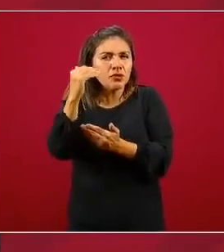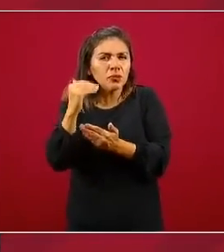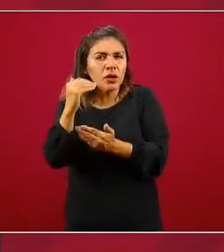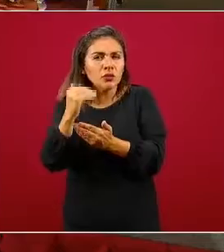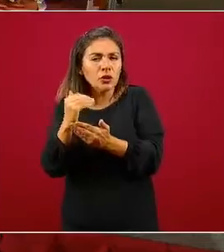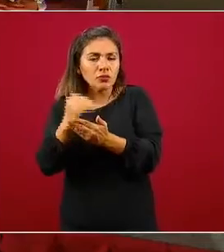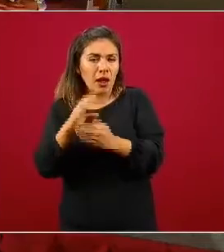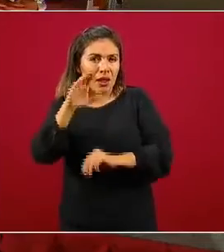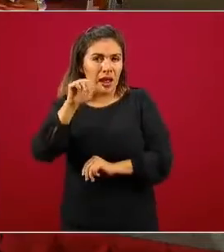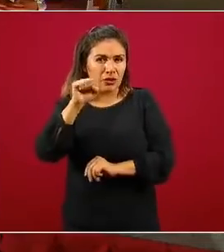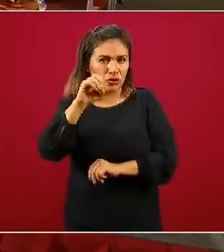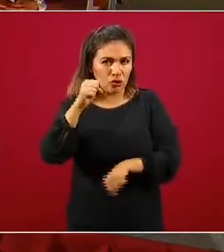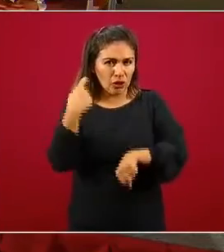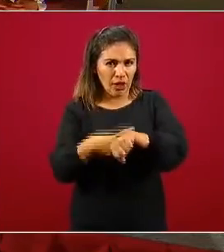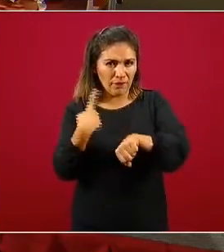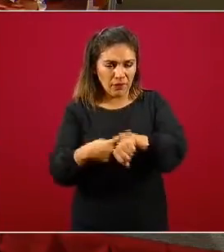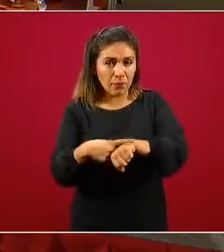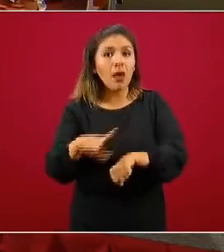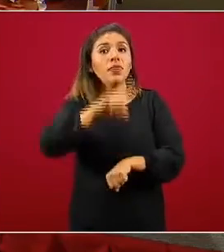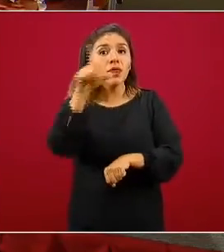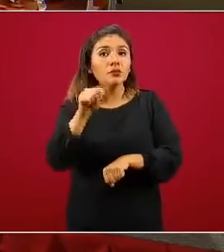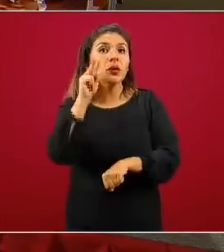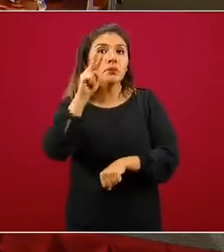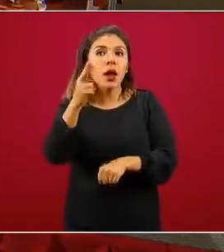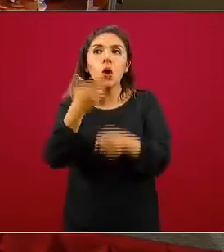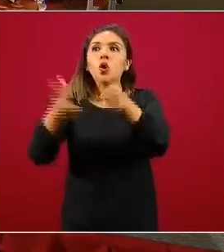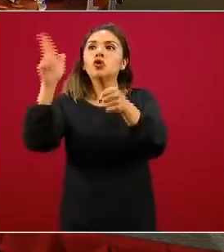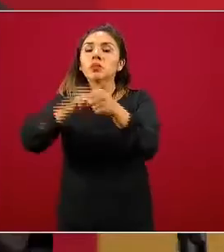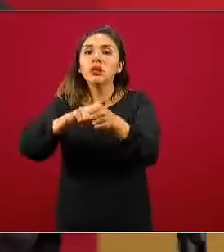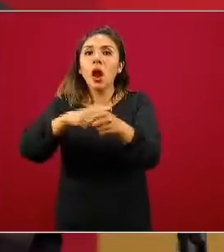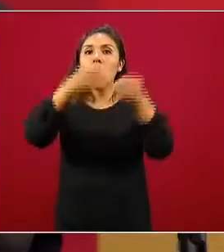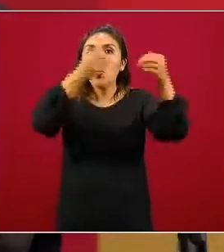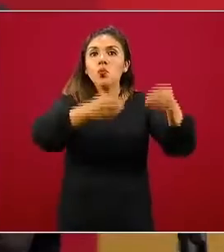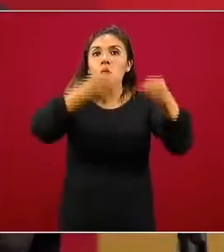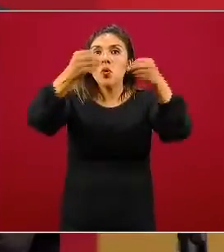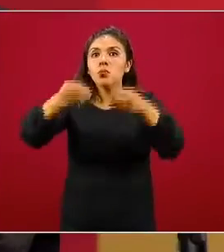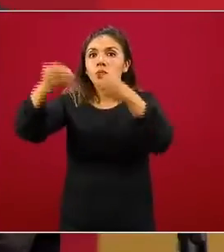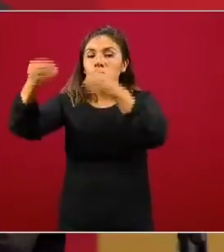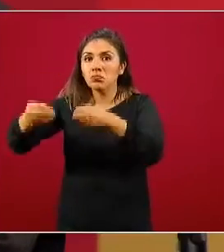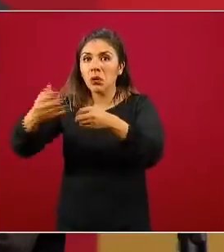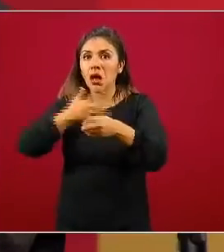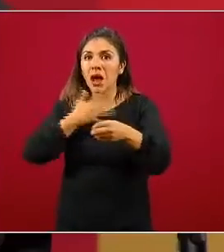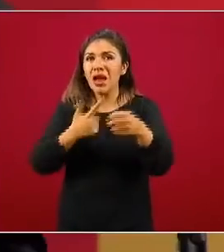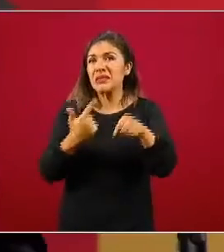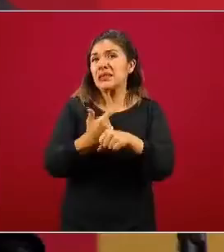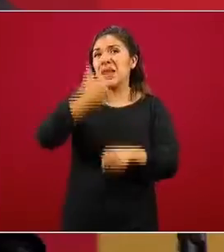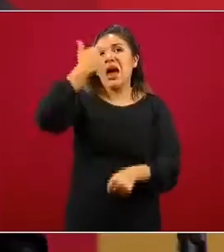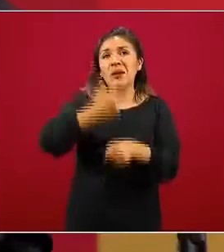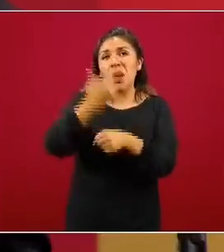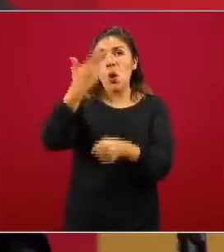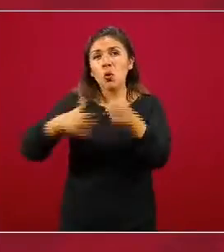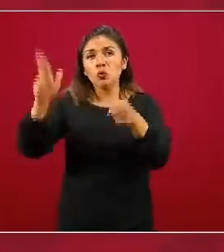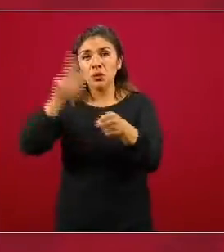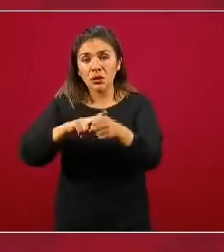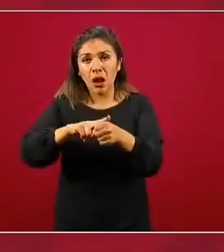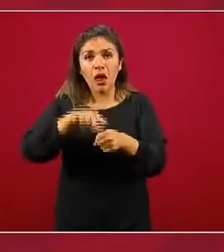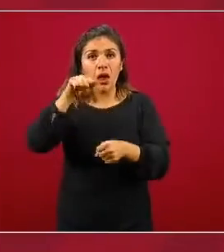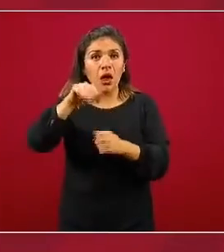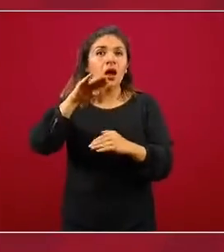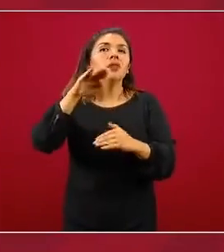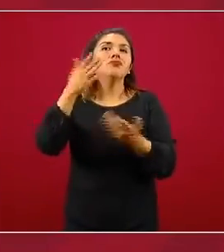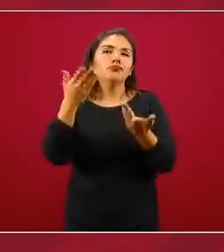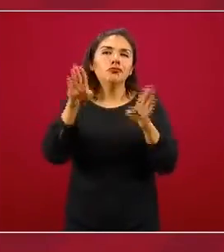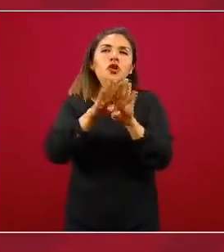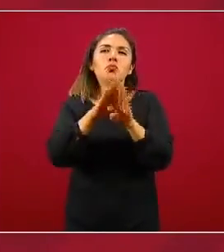incidencia de casos. Enseguida empezaremos a verla en las hospitalizaciones y en las hospitalizaciones críticas, que tienen un desfase